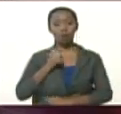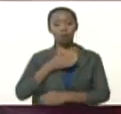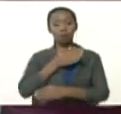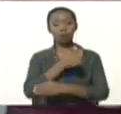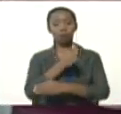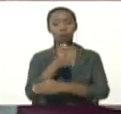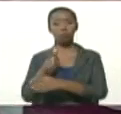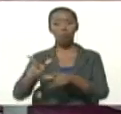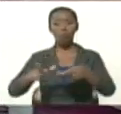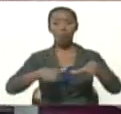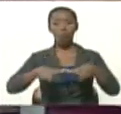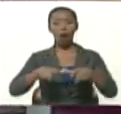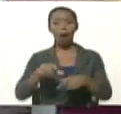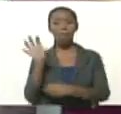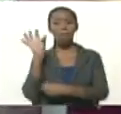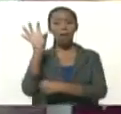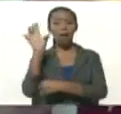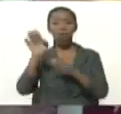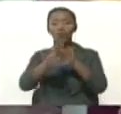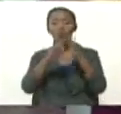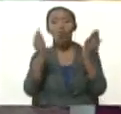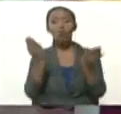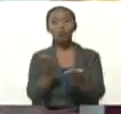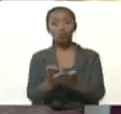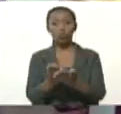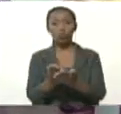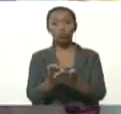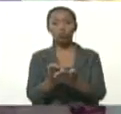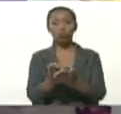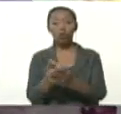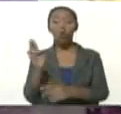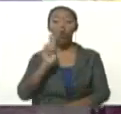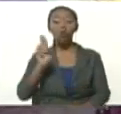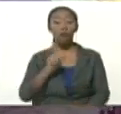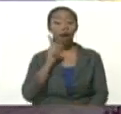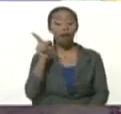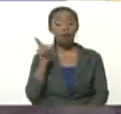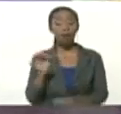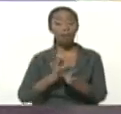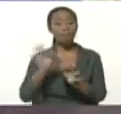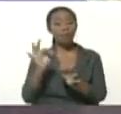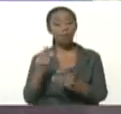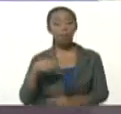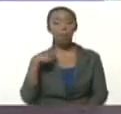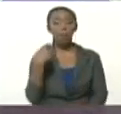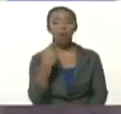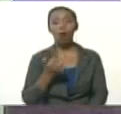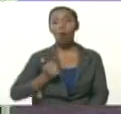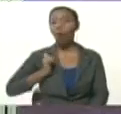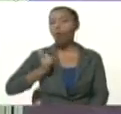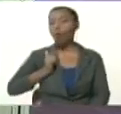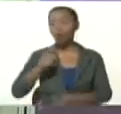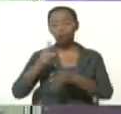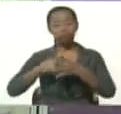a cualquier lugar del país y en el mundo y utilizar ese petro para pagar lo que tenga que pagar.